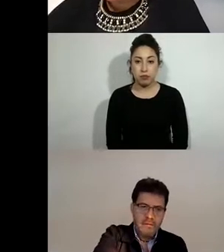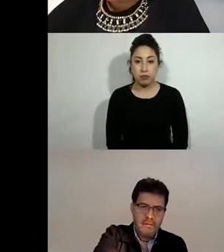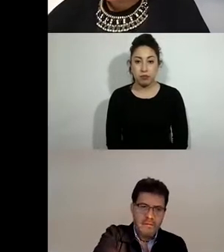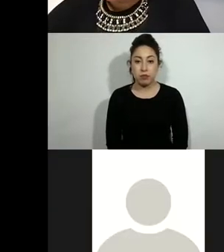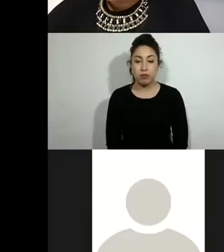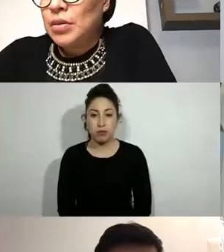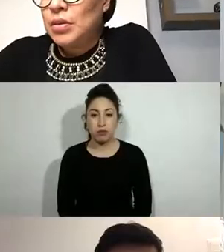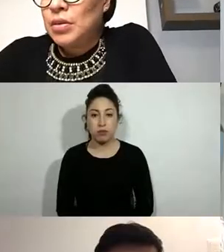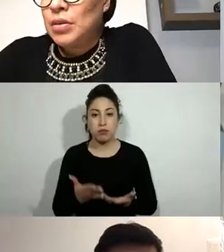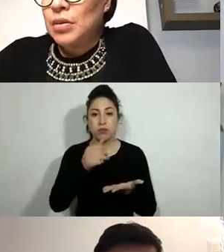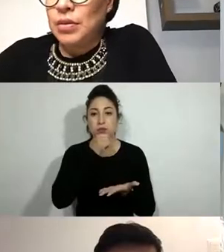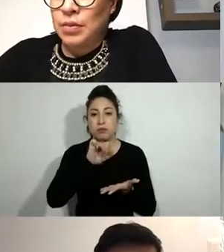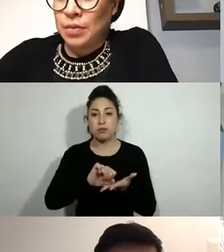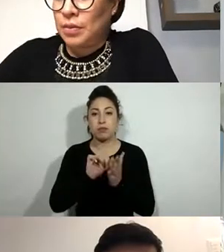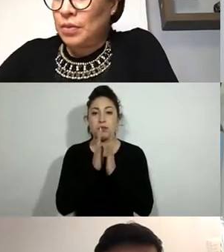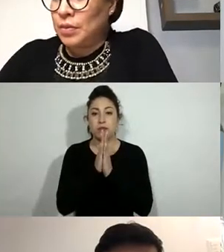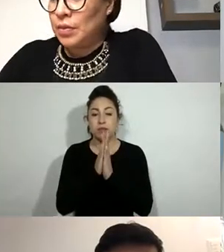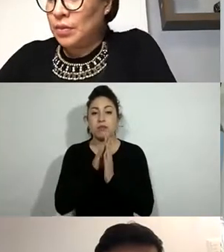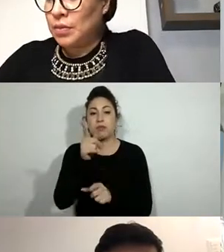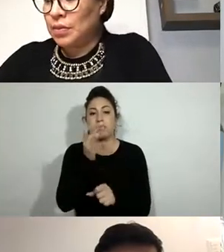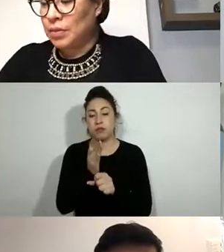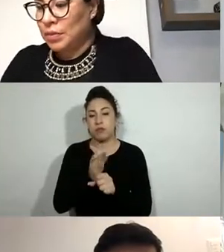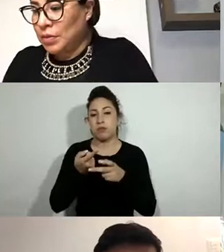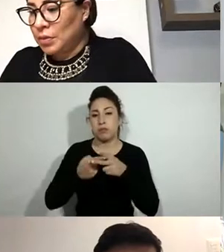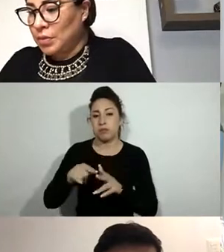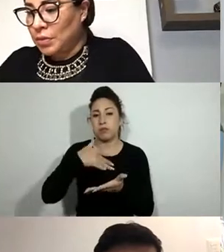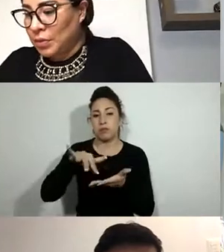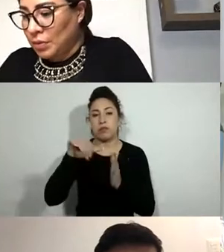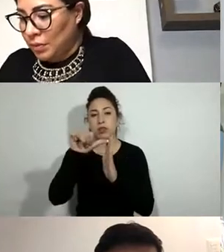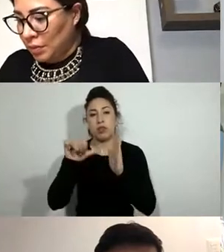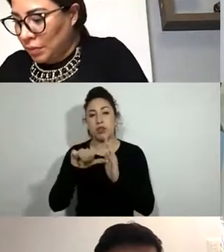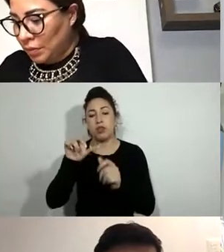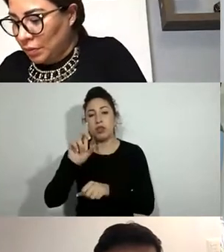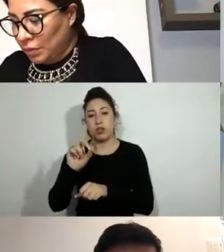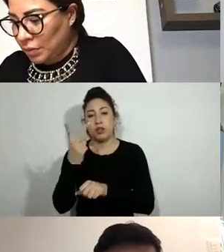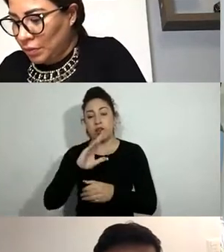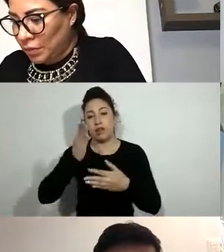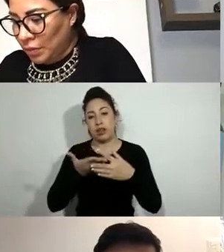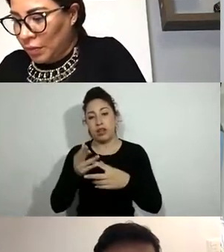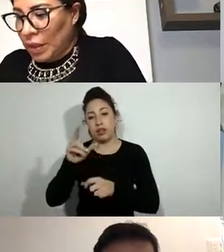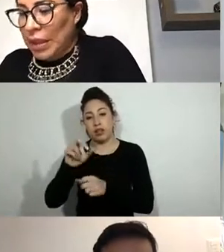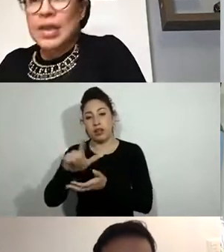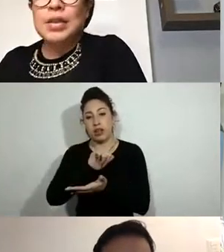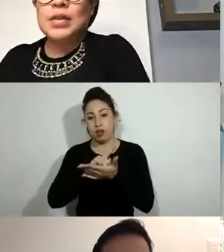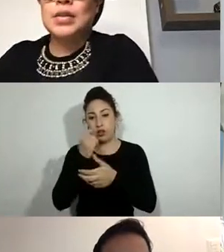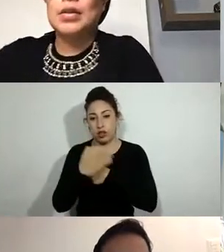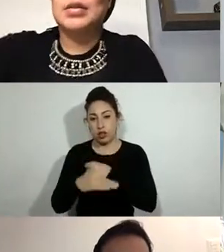Diputada secretaria, ¿podría leer el artículo 32, fracción 30 de la ley orgánica, por favor?